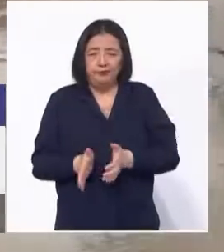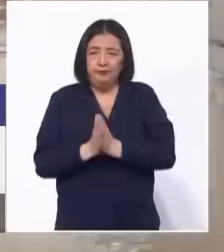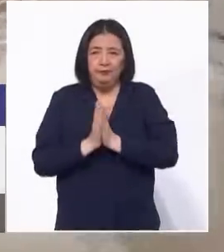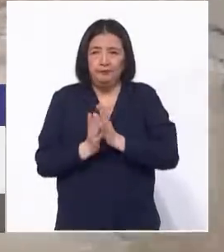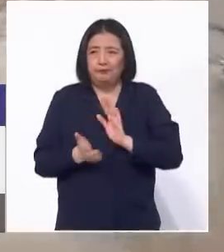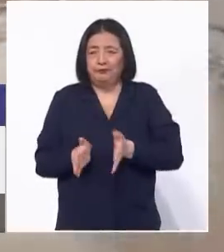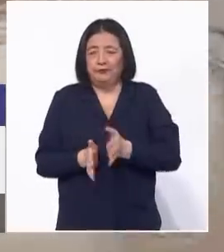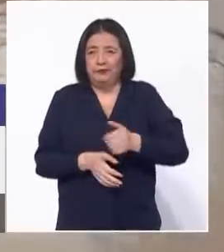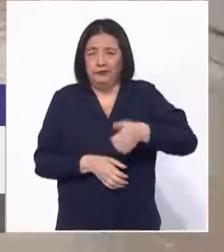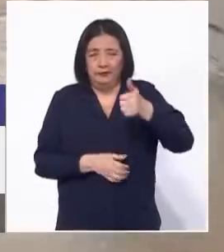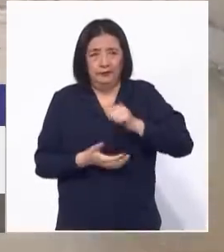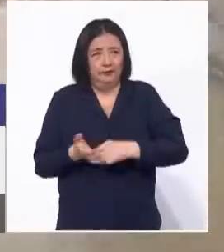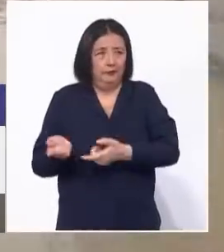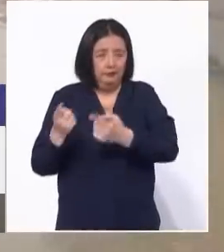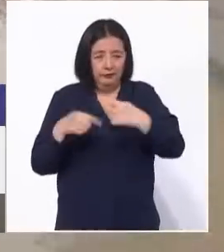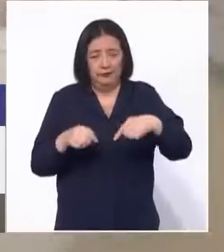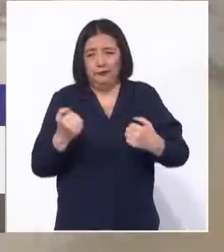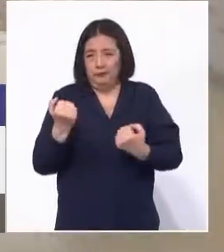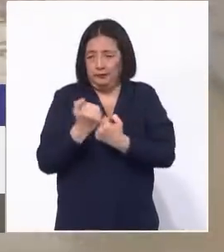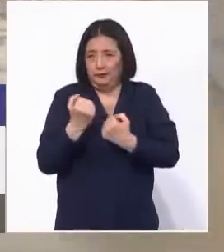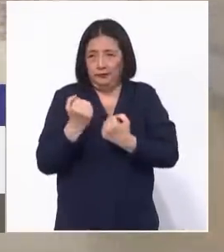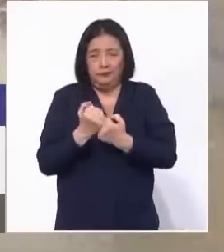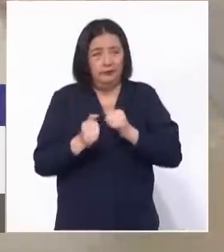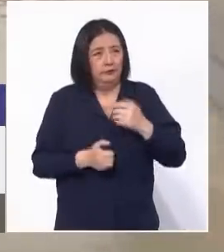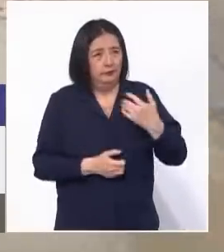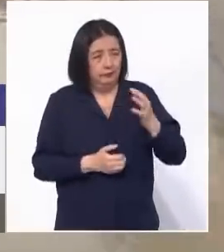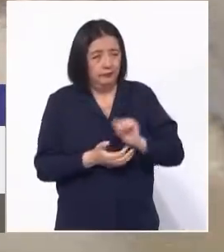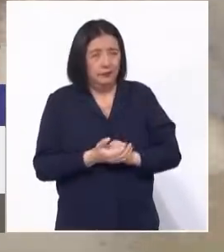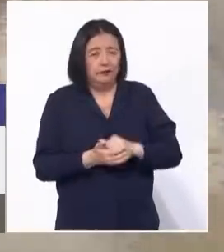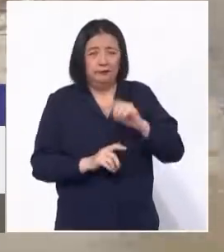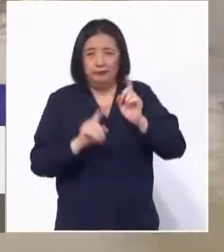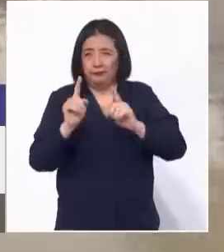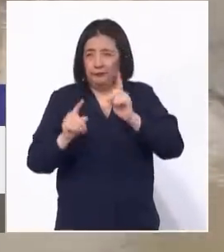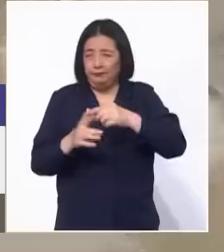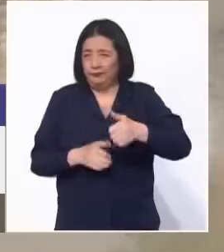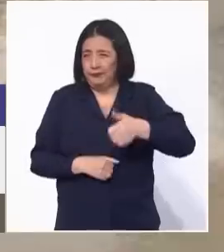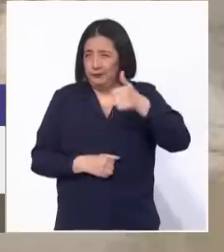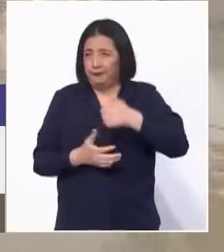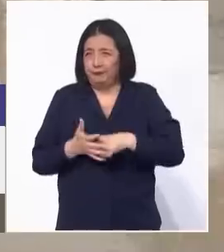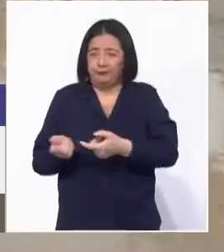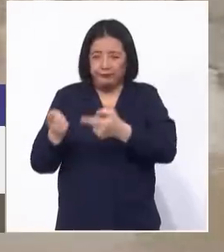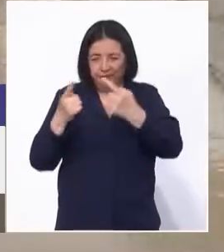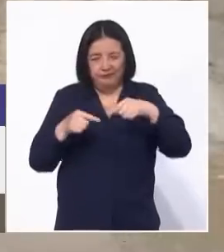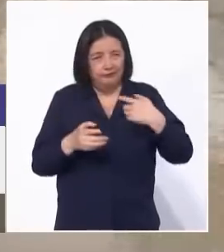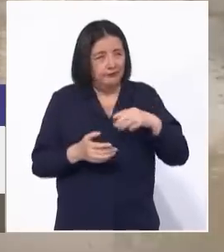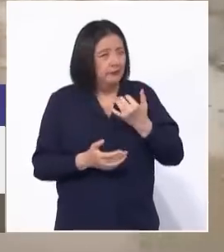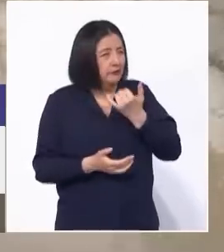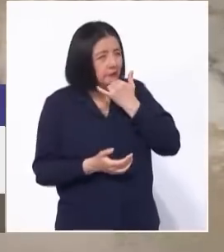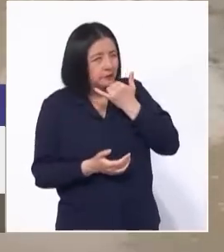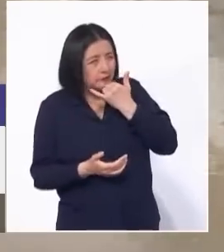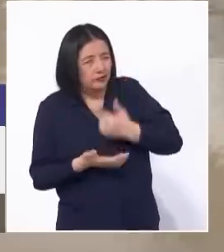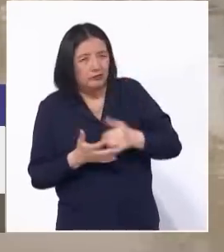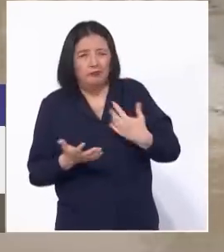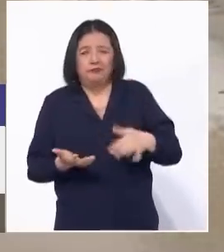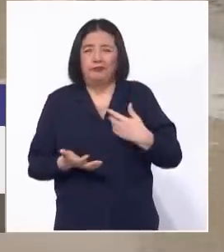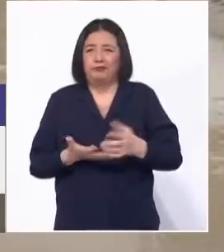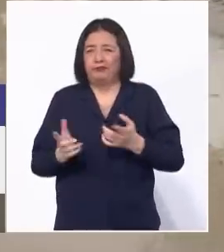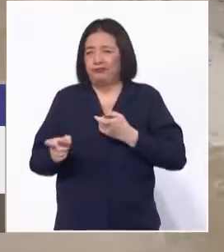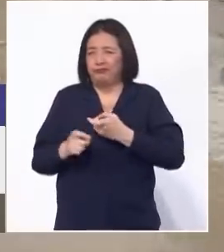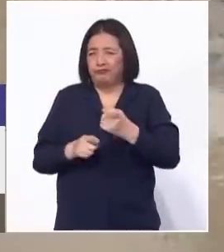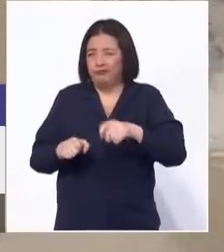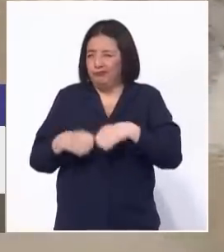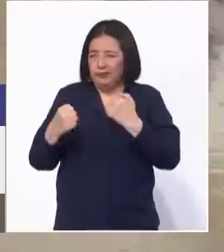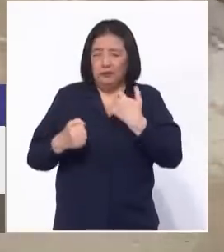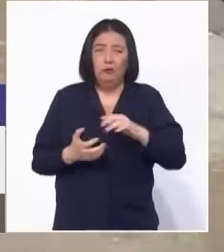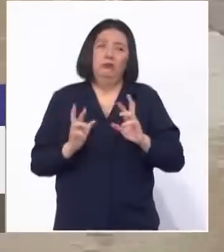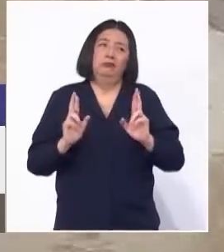las autoridades que vengan a apoyarnos. Ya se están acercando algunas autoridades para ver los daños ocasionados y ver cómo se apoyan. Ojalá que